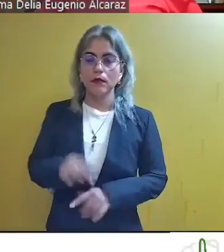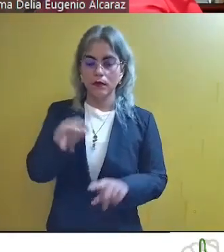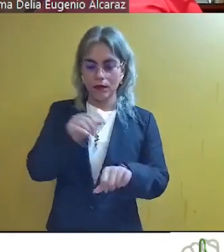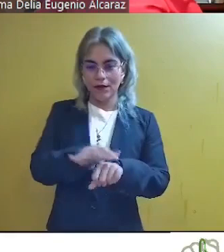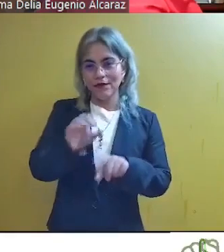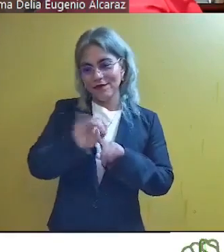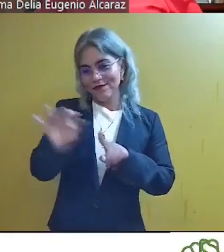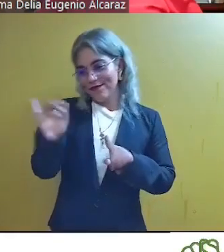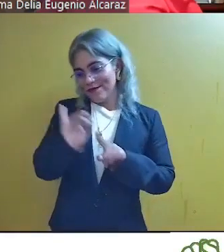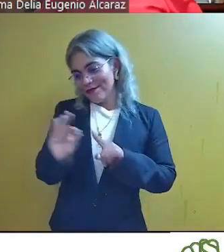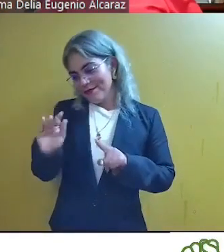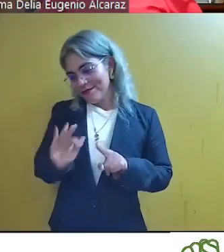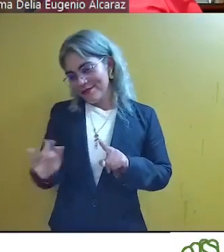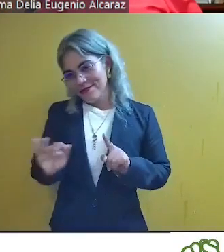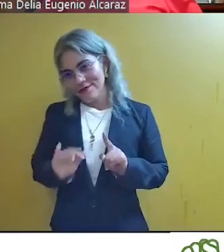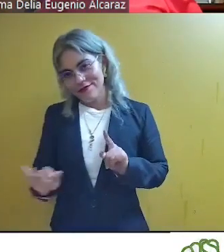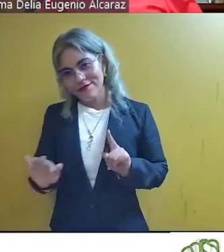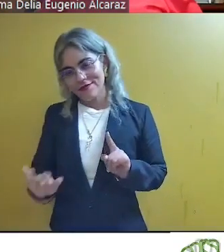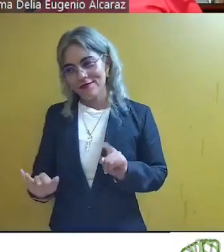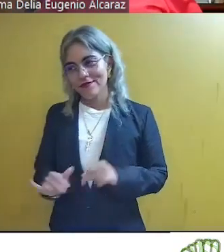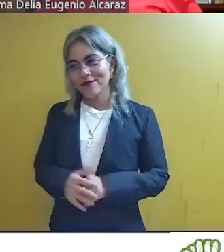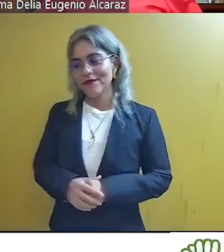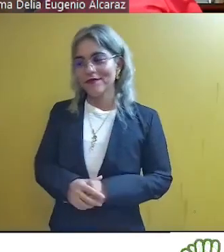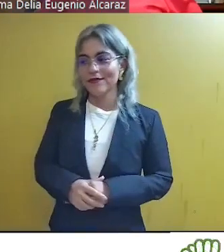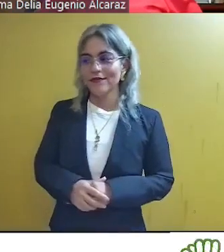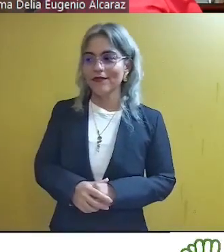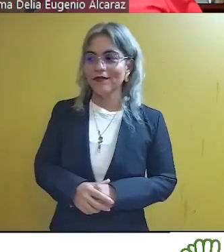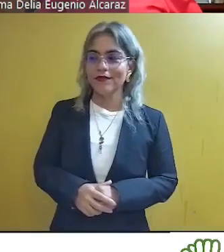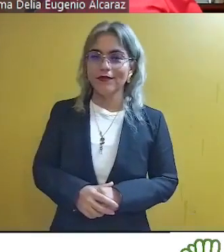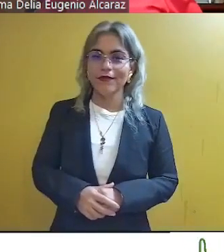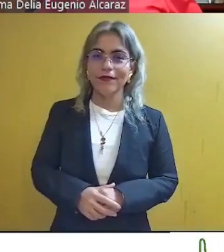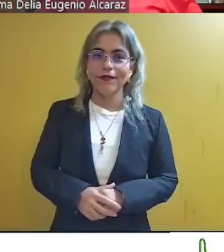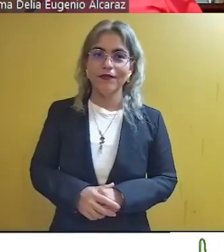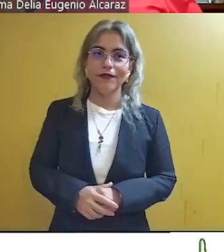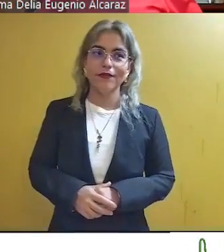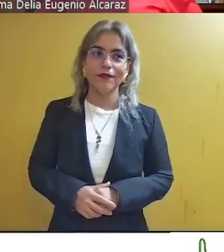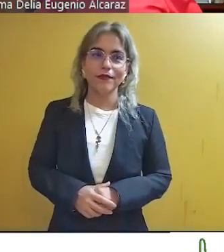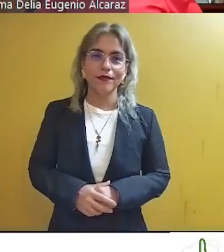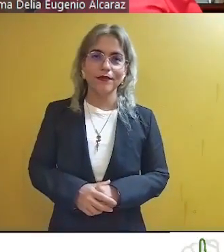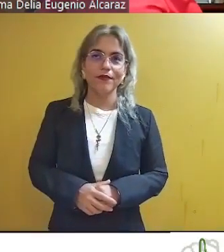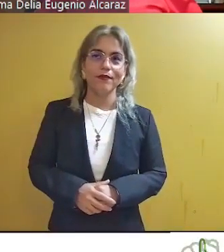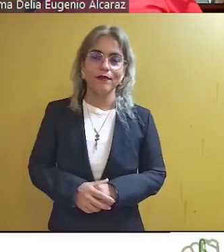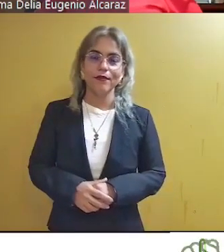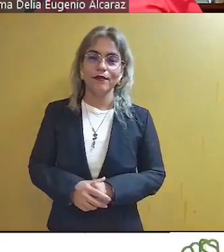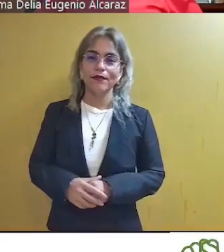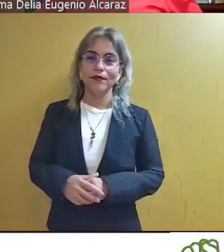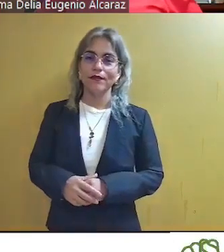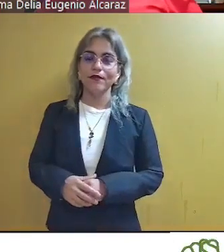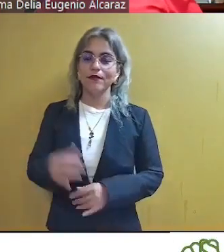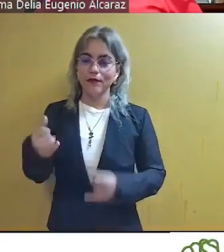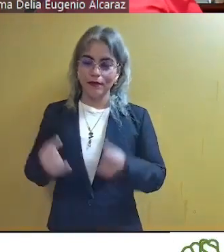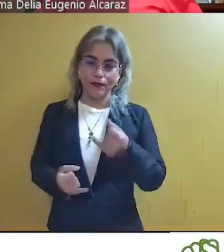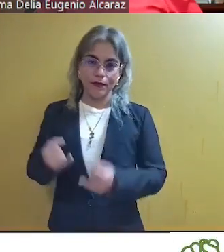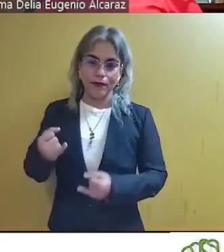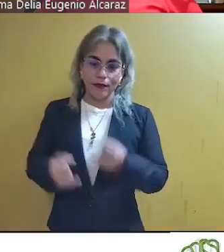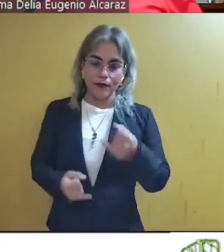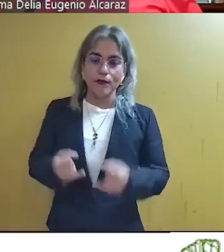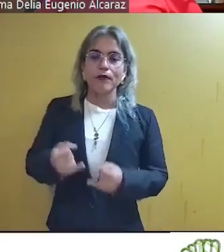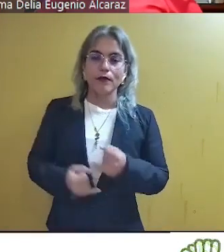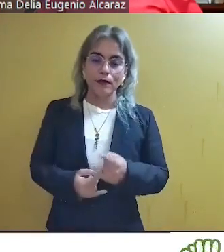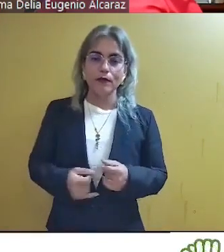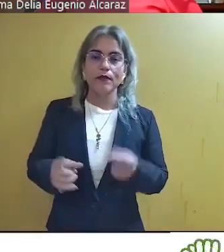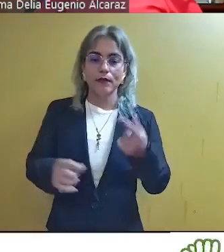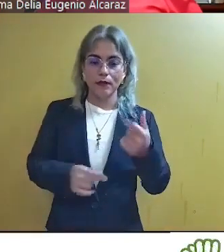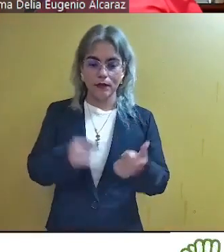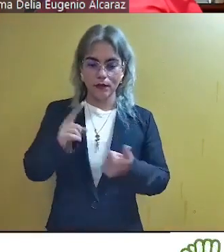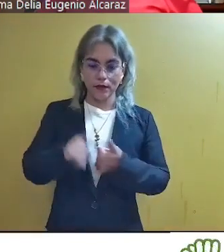CJ-REC-11-2023 y en el C-1 para el efecto de que esta autoridad de justicia intrapartidaria, inciso A, continúe con el despliegue de